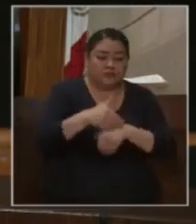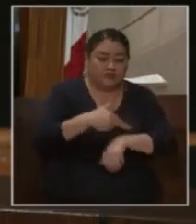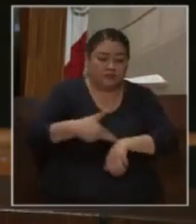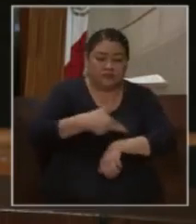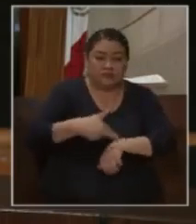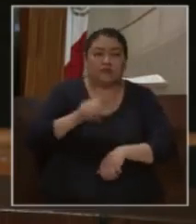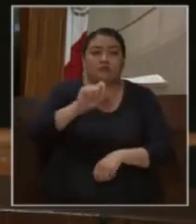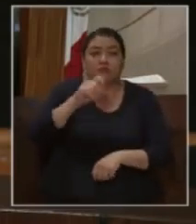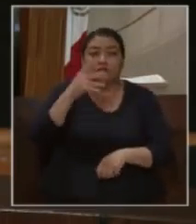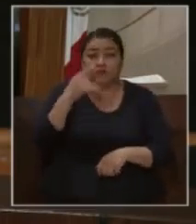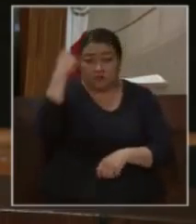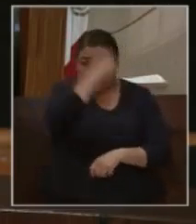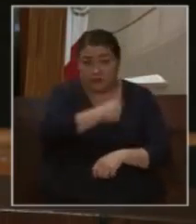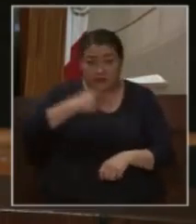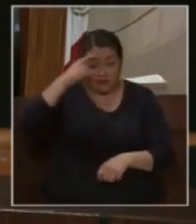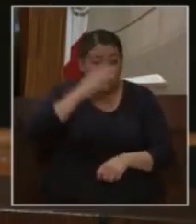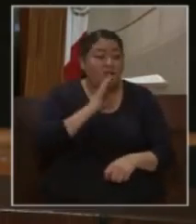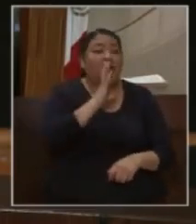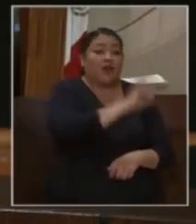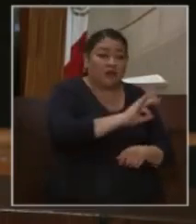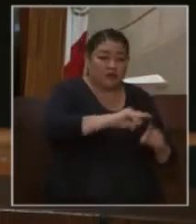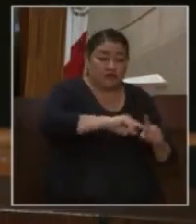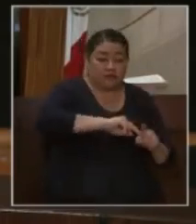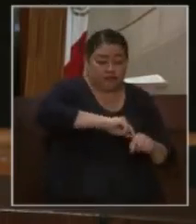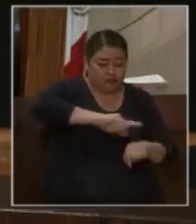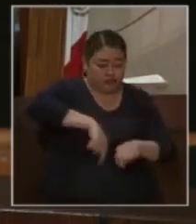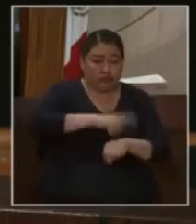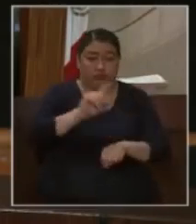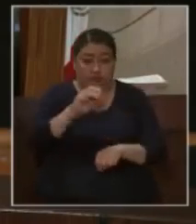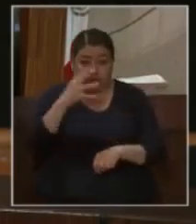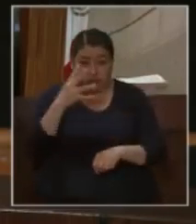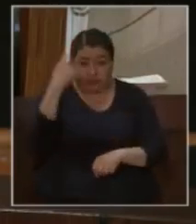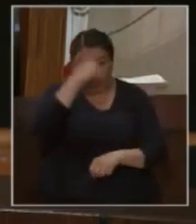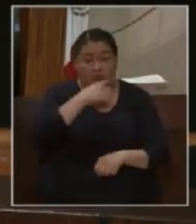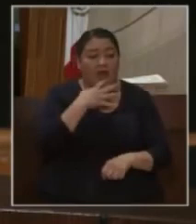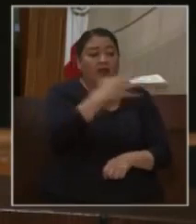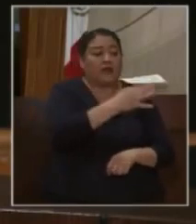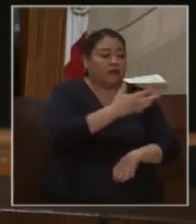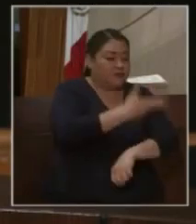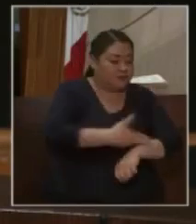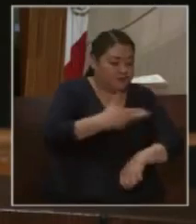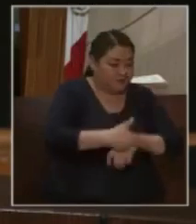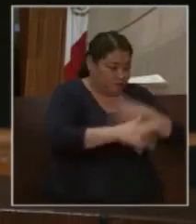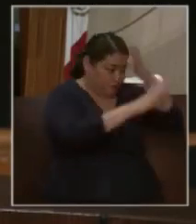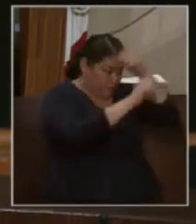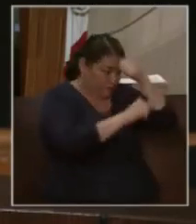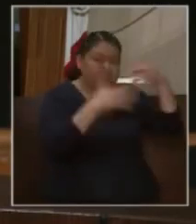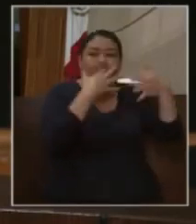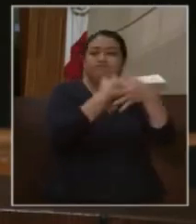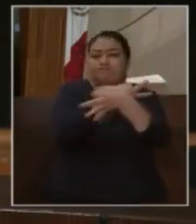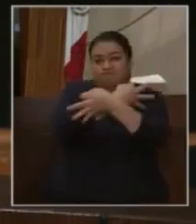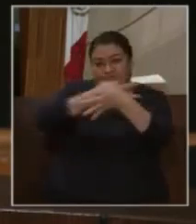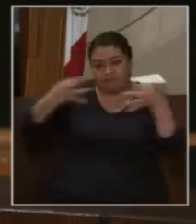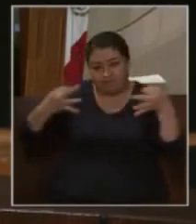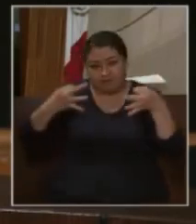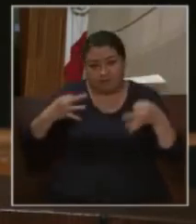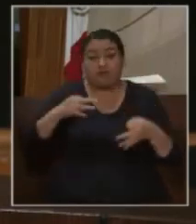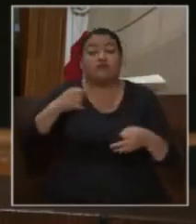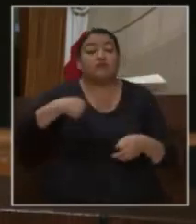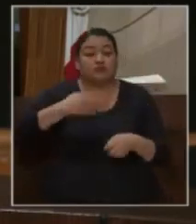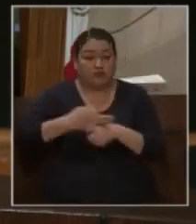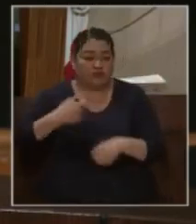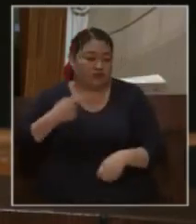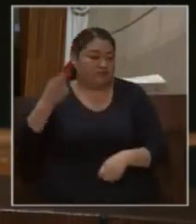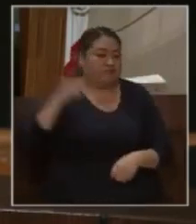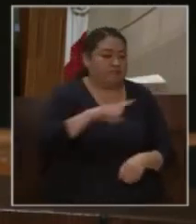de 24 horas siguientes a la notificación de esta sentencia emita un diverso acuerdo en el que acate lo